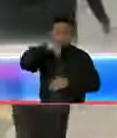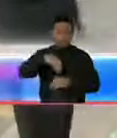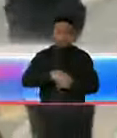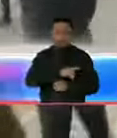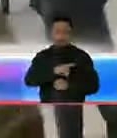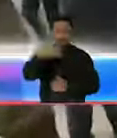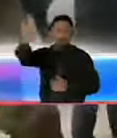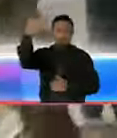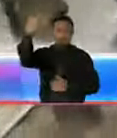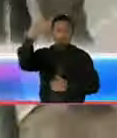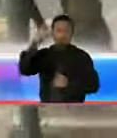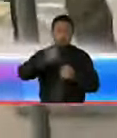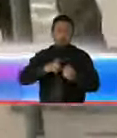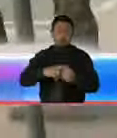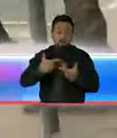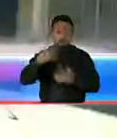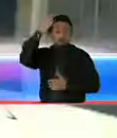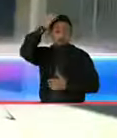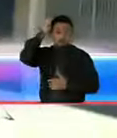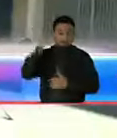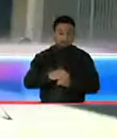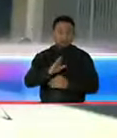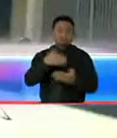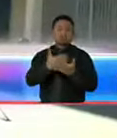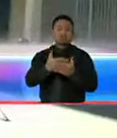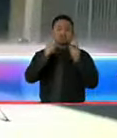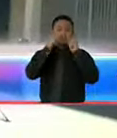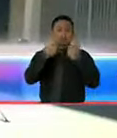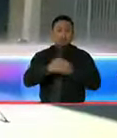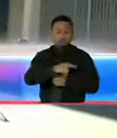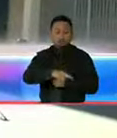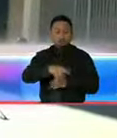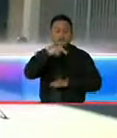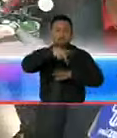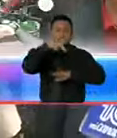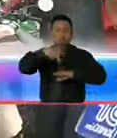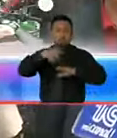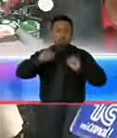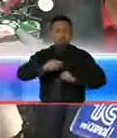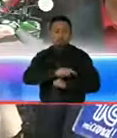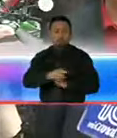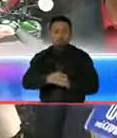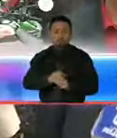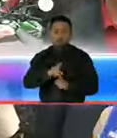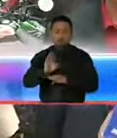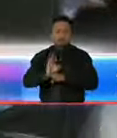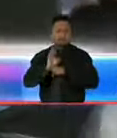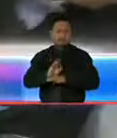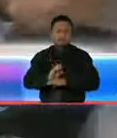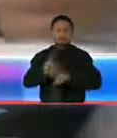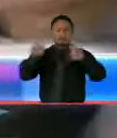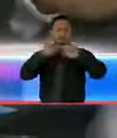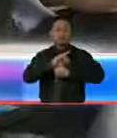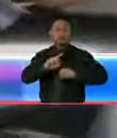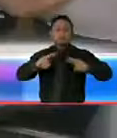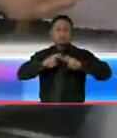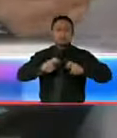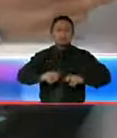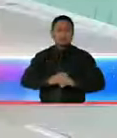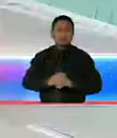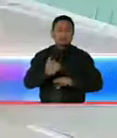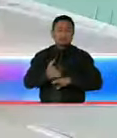el alcalde de la ciudad, Mauricio Rodas, llegó hasta la Fiscalía Provincial de Pichincha para rendir su versión en torno a la investigación previa